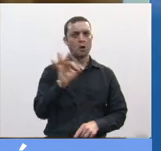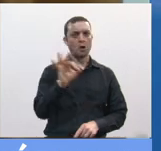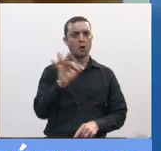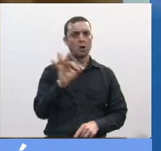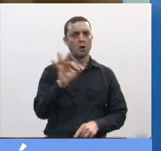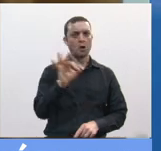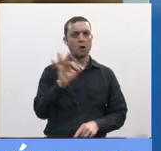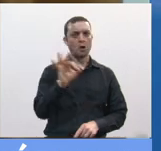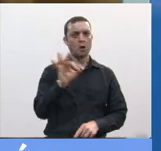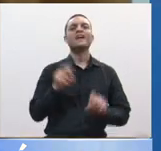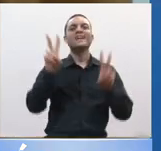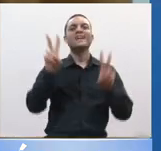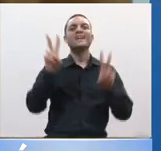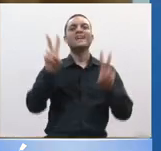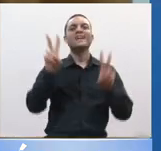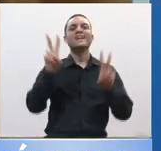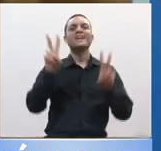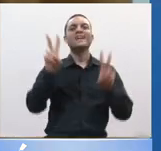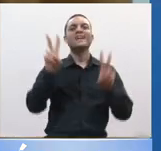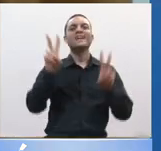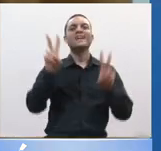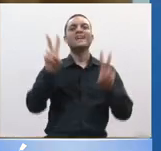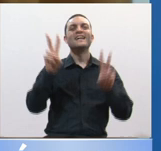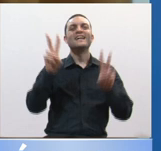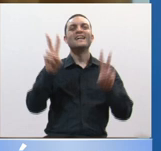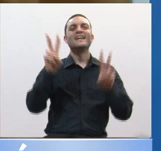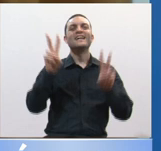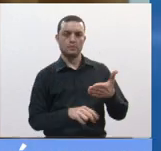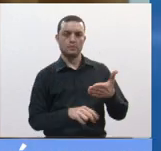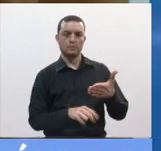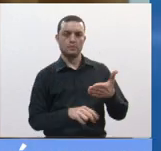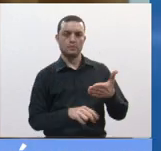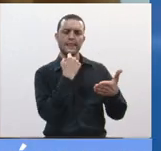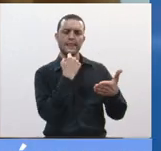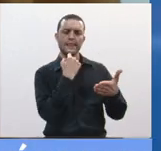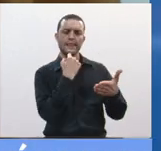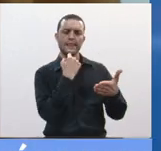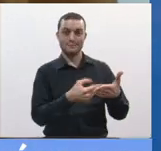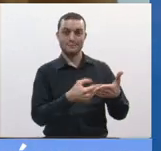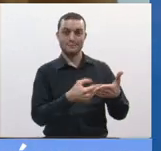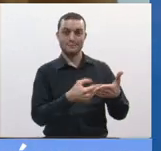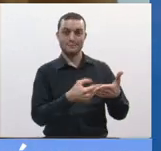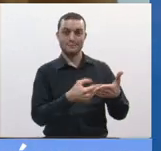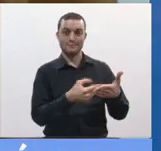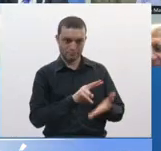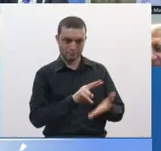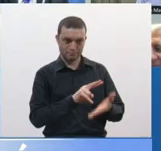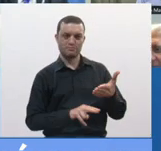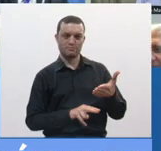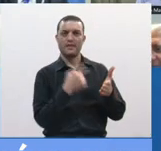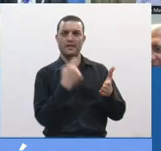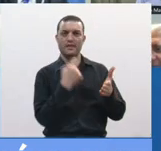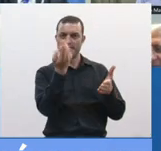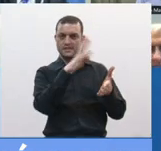Con respecto al tema género, quiero pedir permiso para leer. Dice así un texto acá de un despacho de comisión que